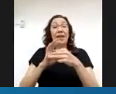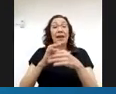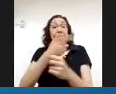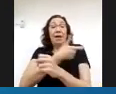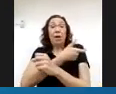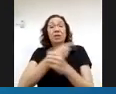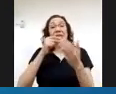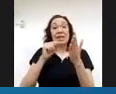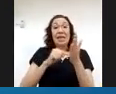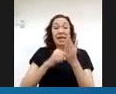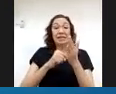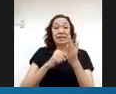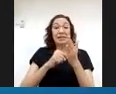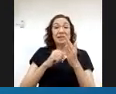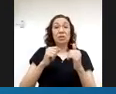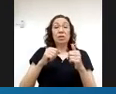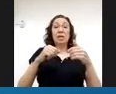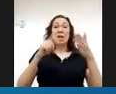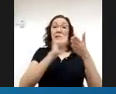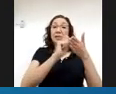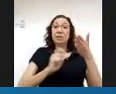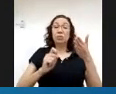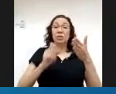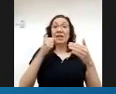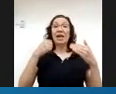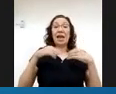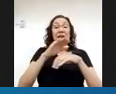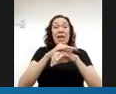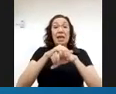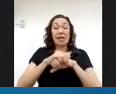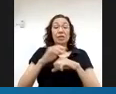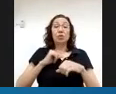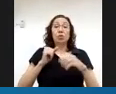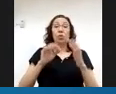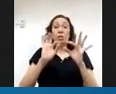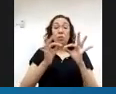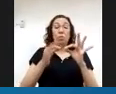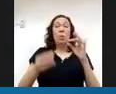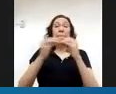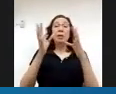artículo está en inglés, pero yo les traduzco lo más relevante.